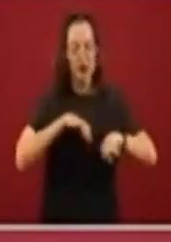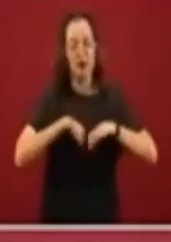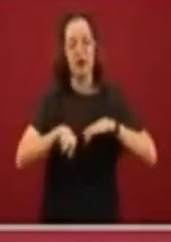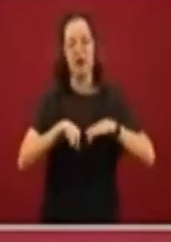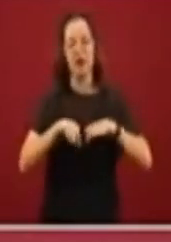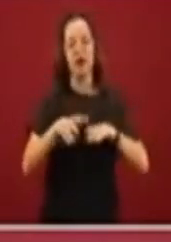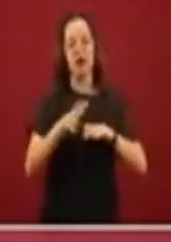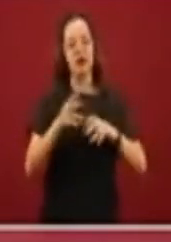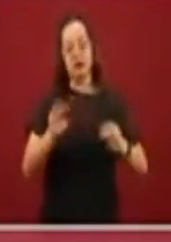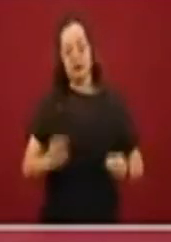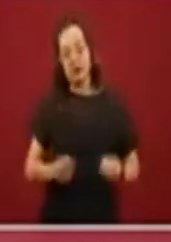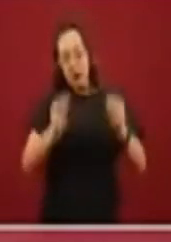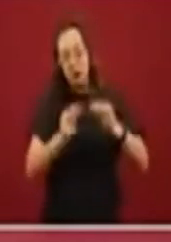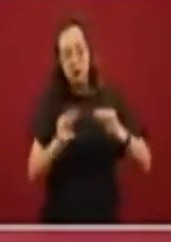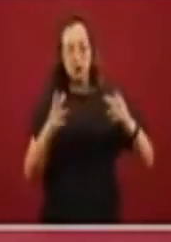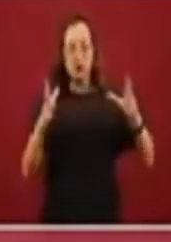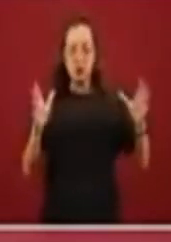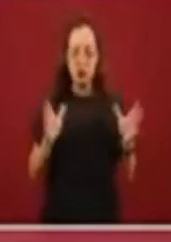pequeño comercio,